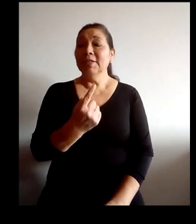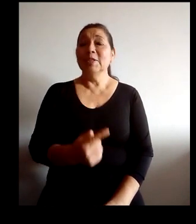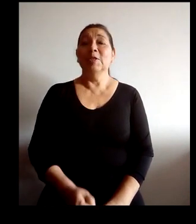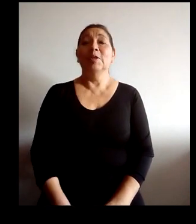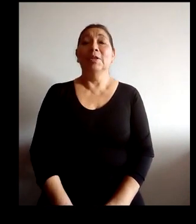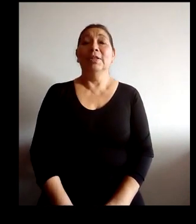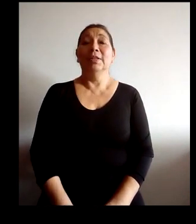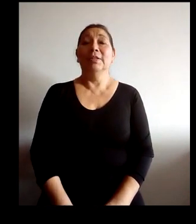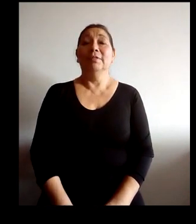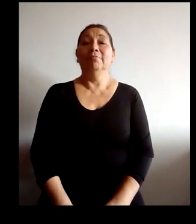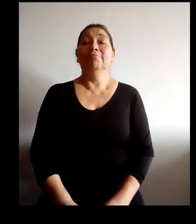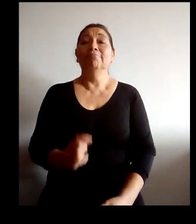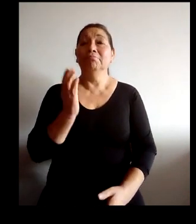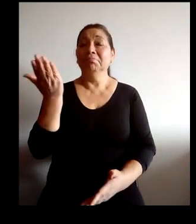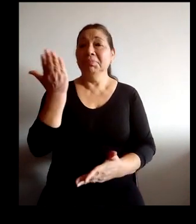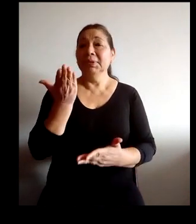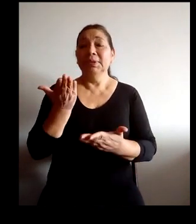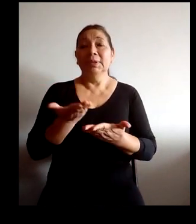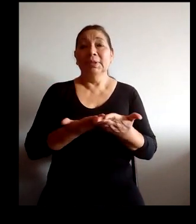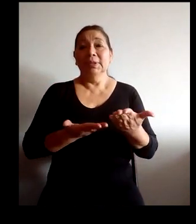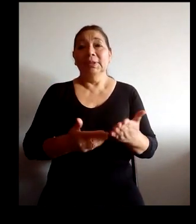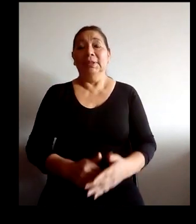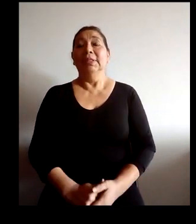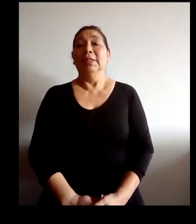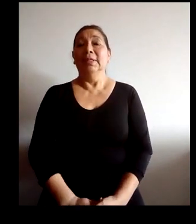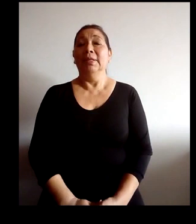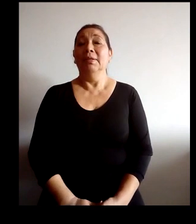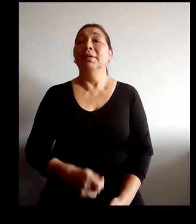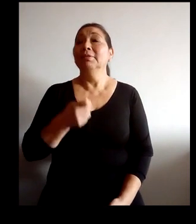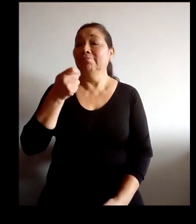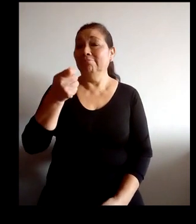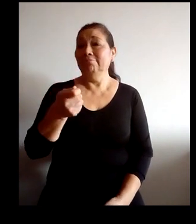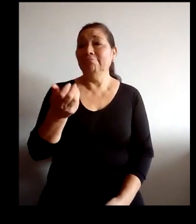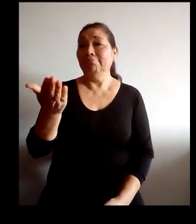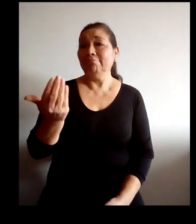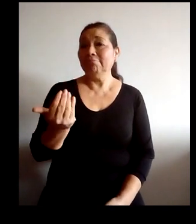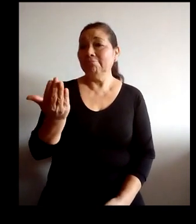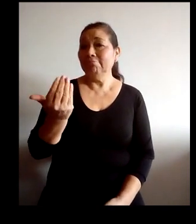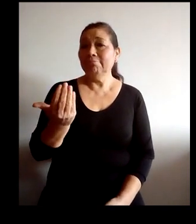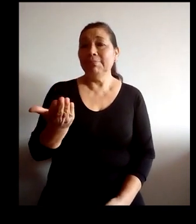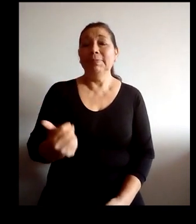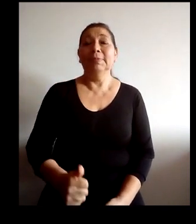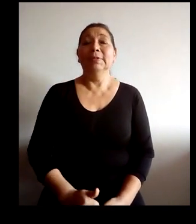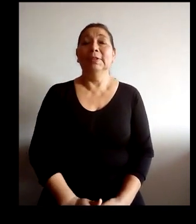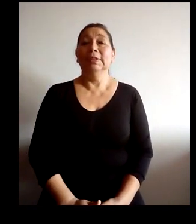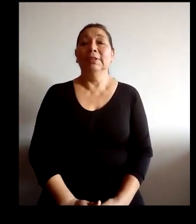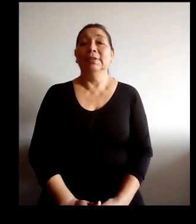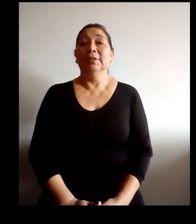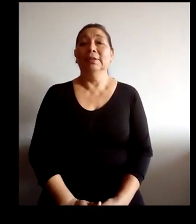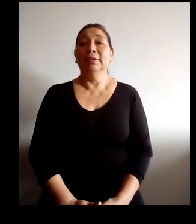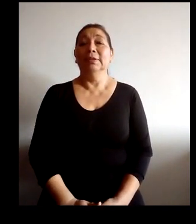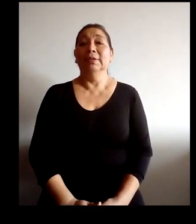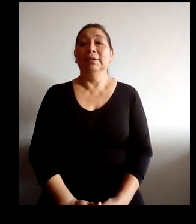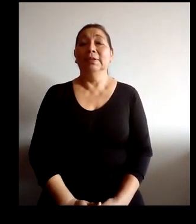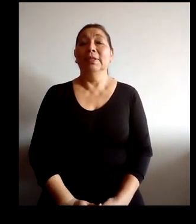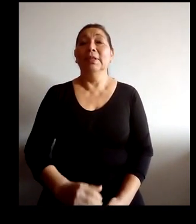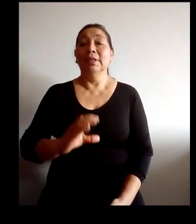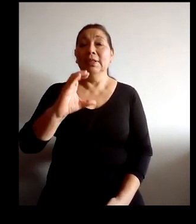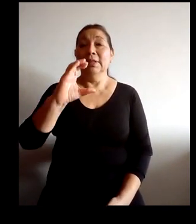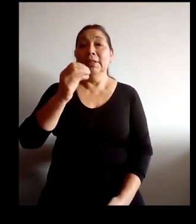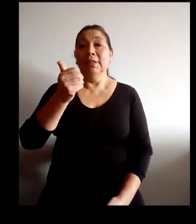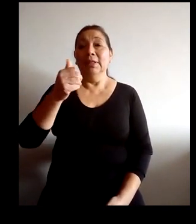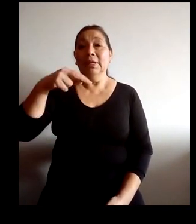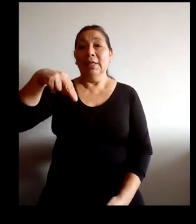el señor Canchero solicita que Mapfre le otorgue una pensión debido a que alega que padece